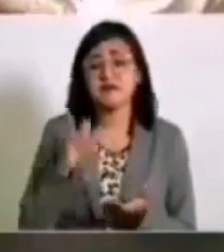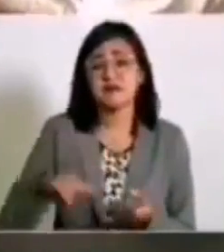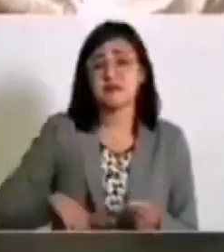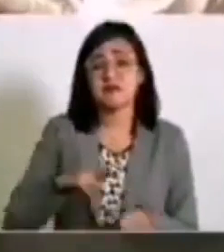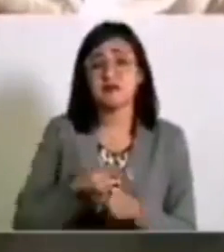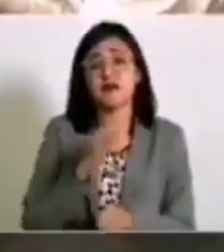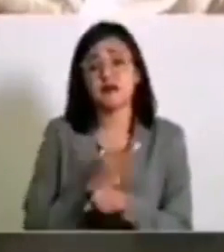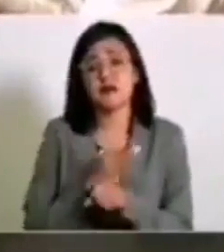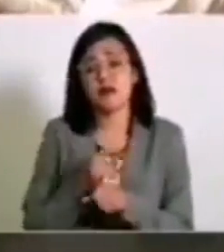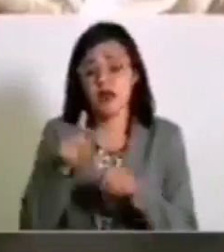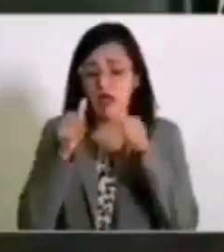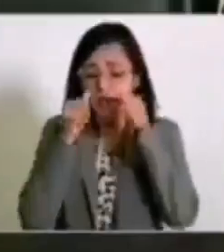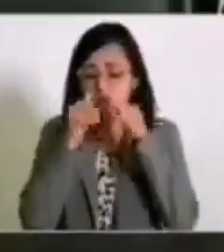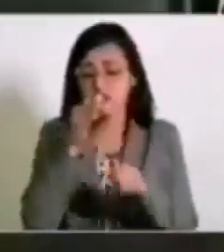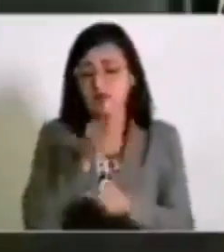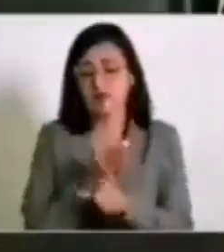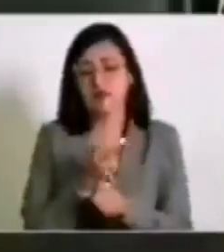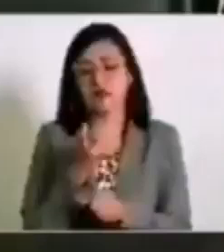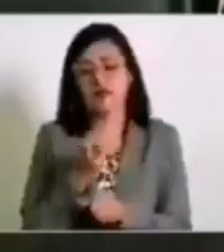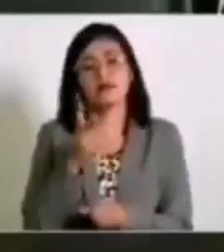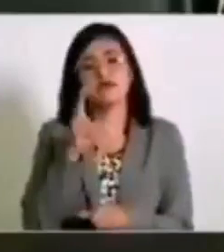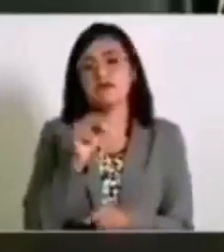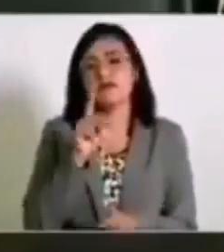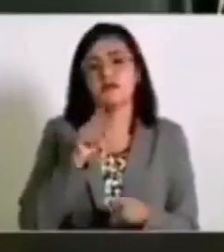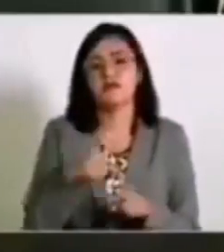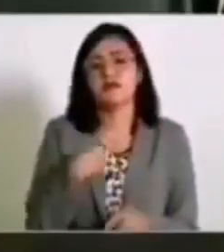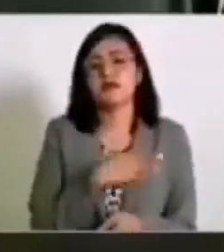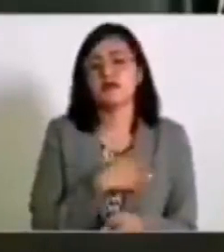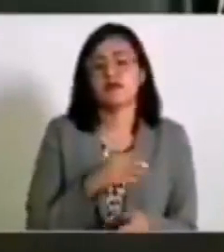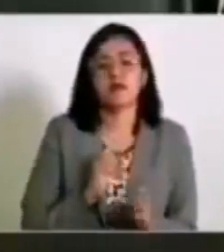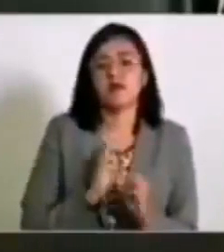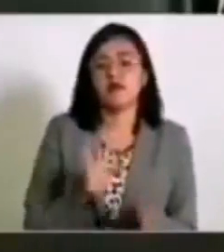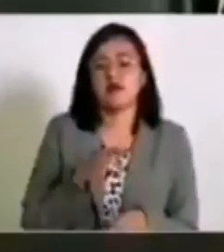Por tomar este caso, que no quede impune